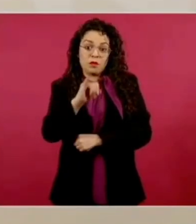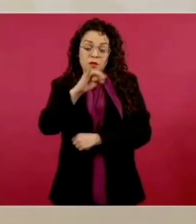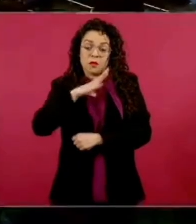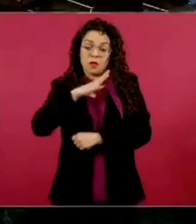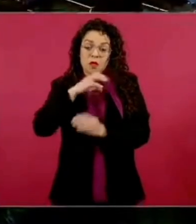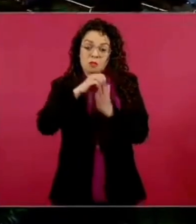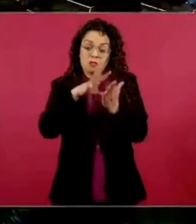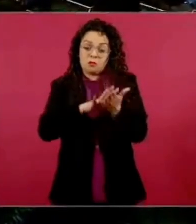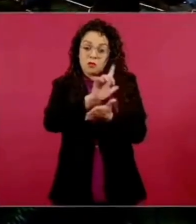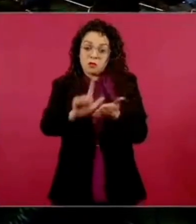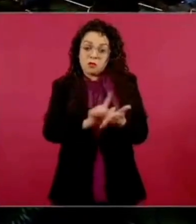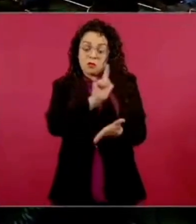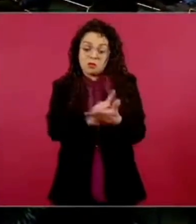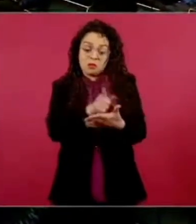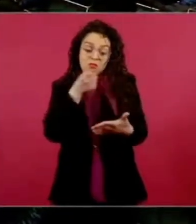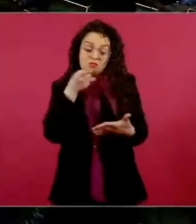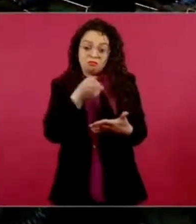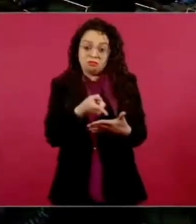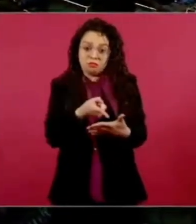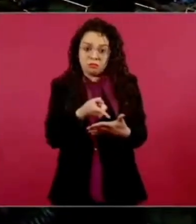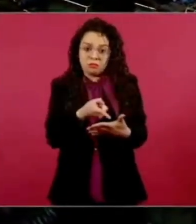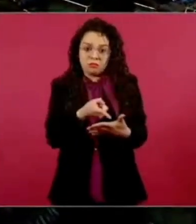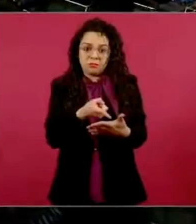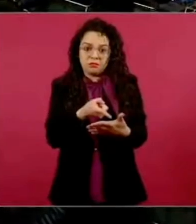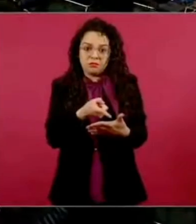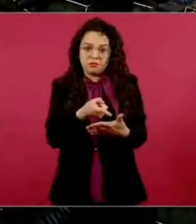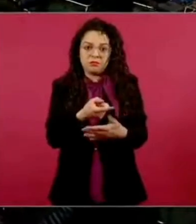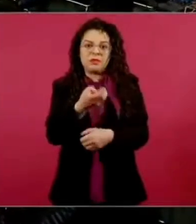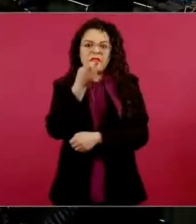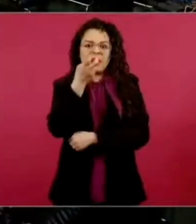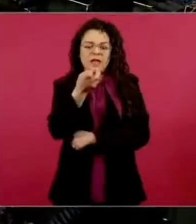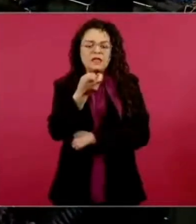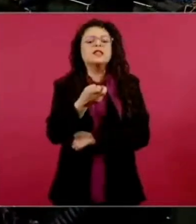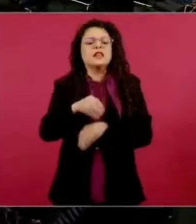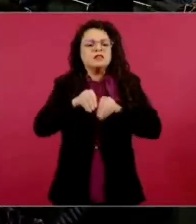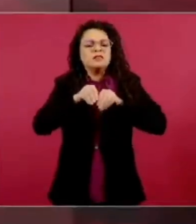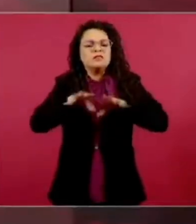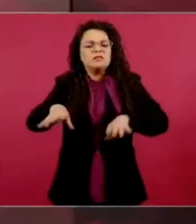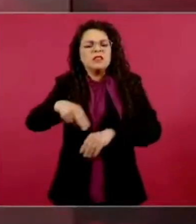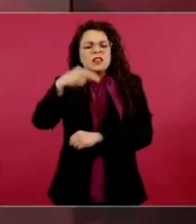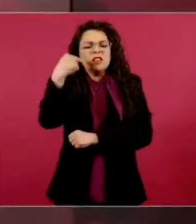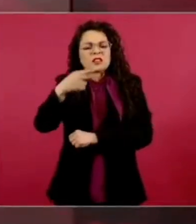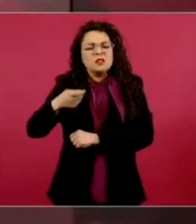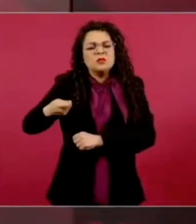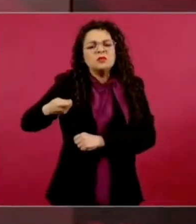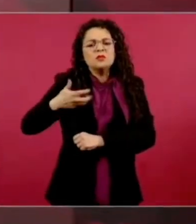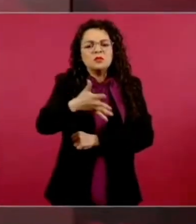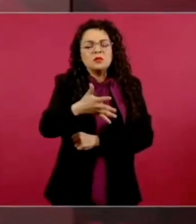y empezaron a hablar de las nuevas políticas públicas,